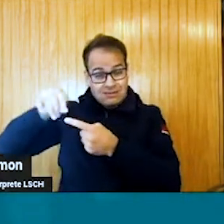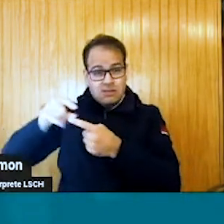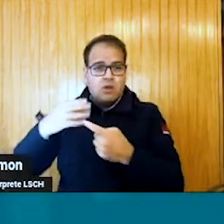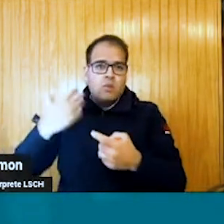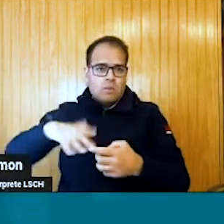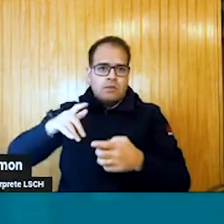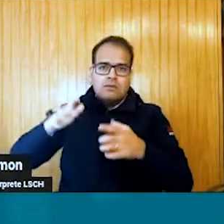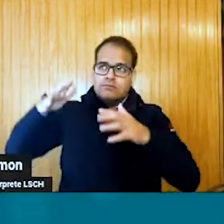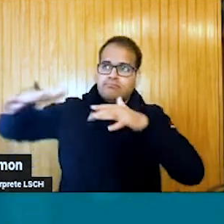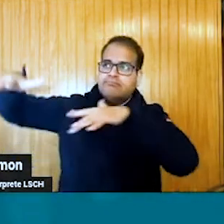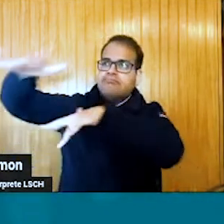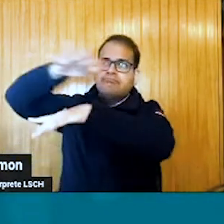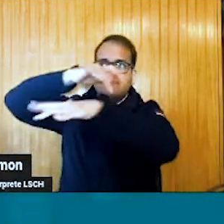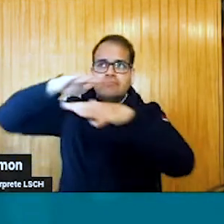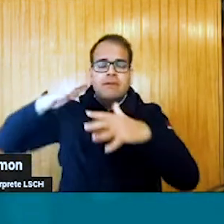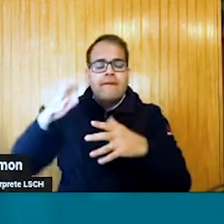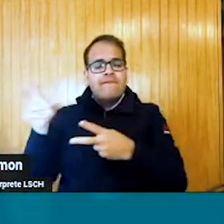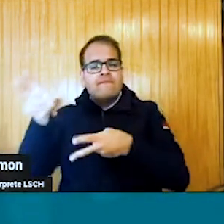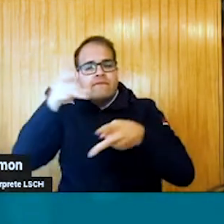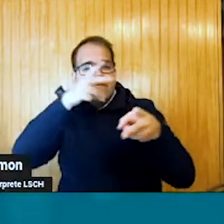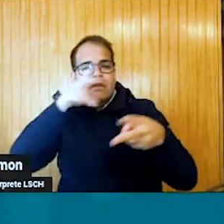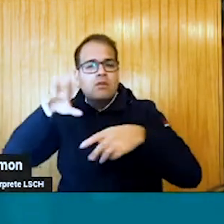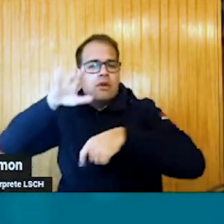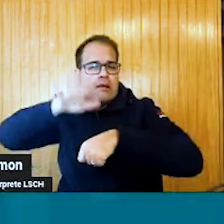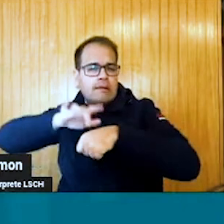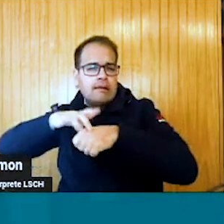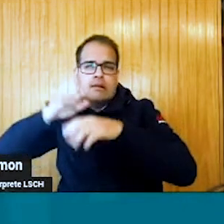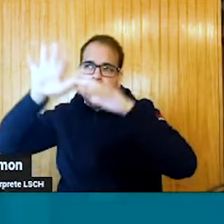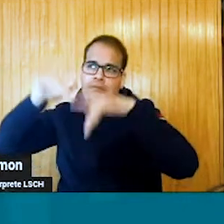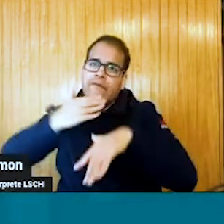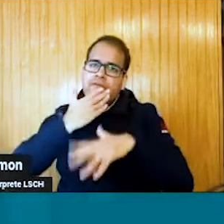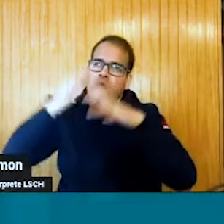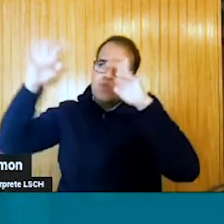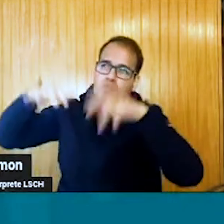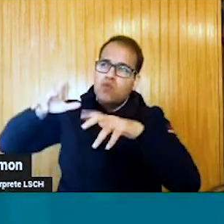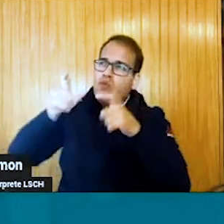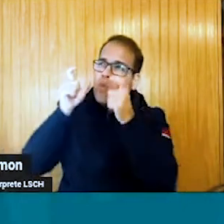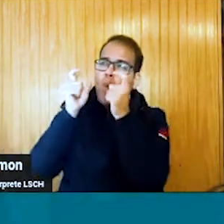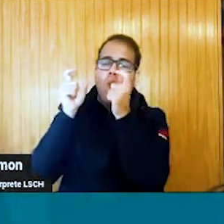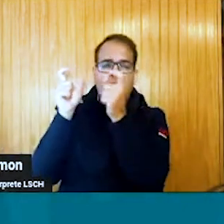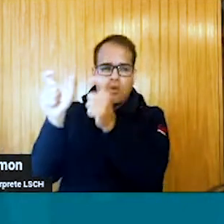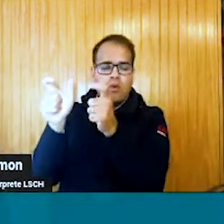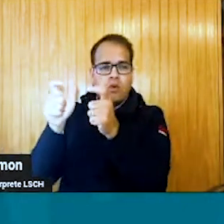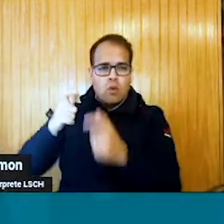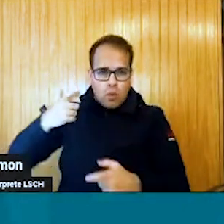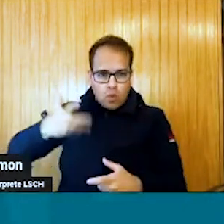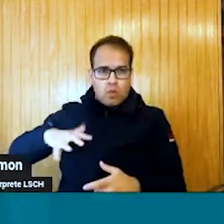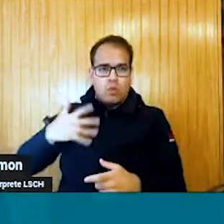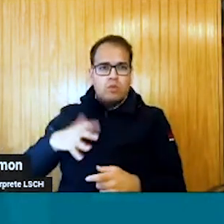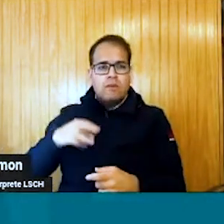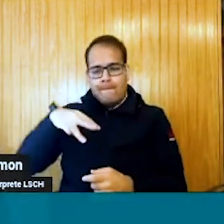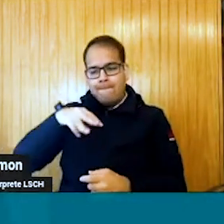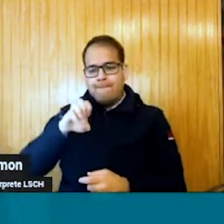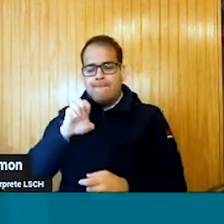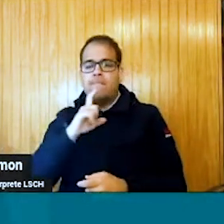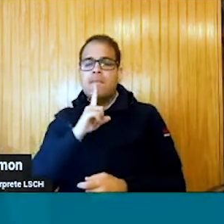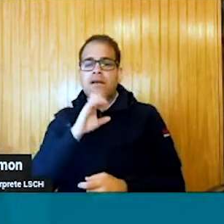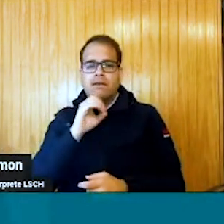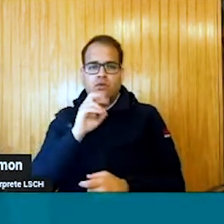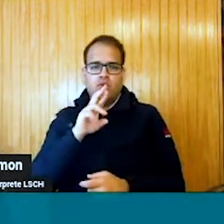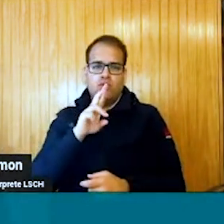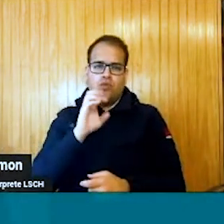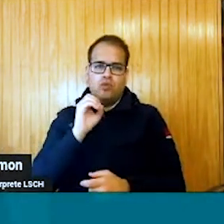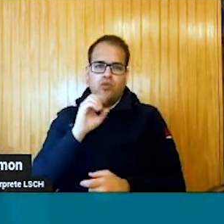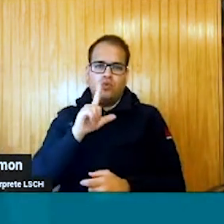agroclimáticos. Nosotros los trabajamos con Fernando Santibáñez, con B-Lab, dos empresas muy buenas a mi